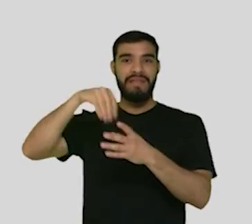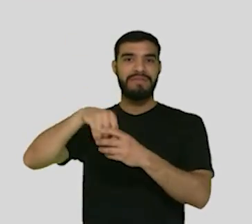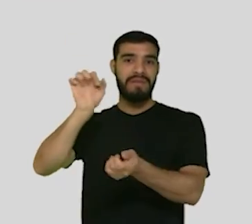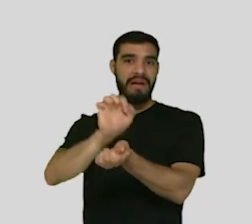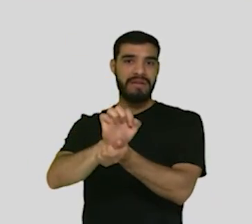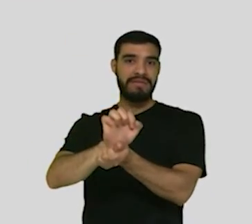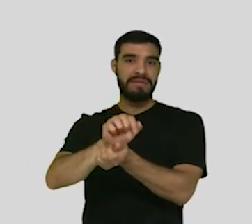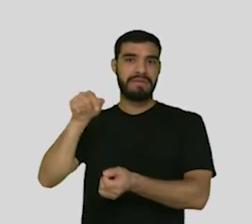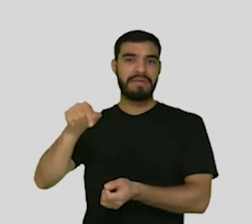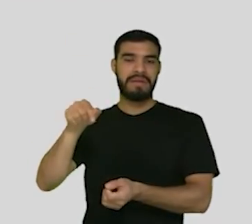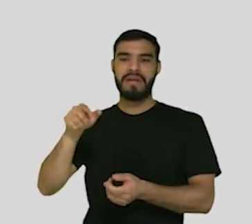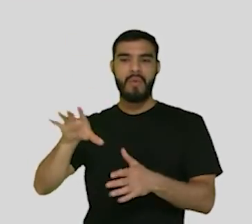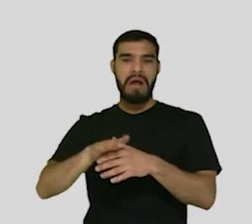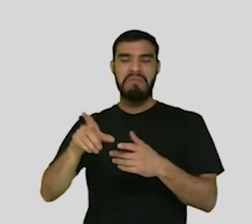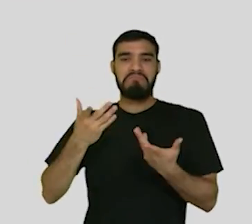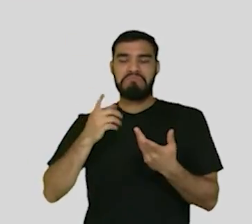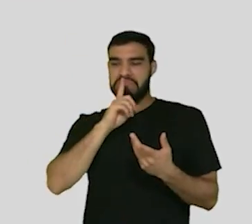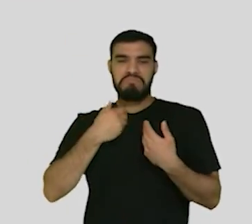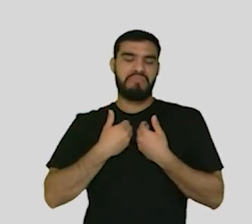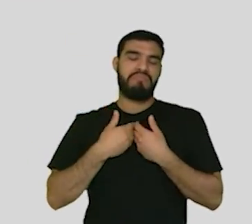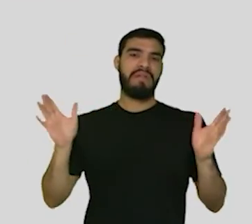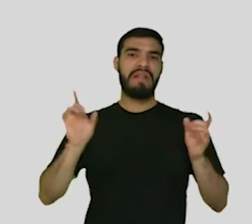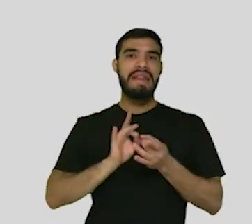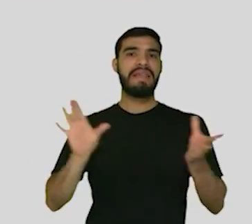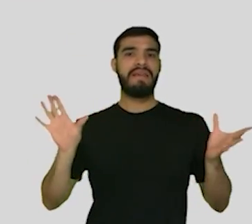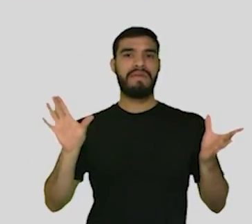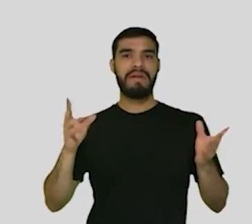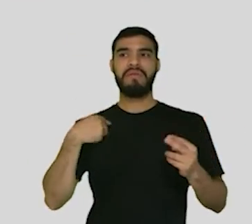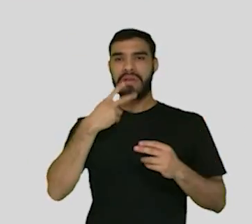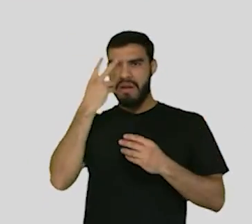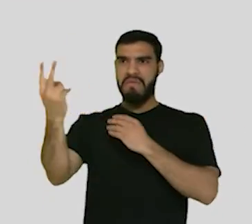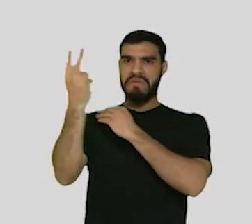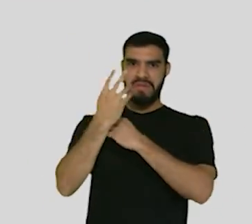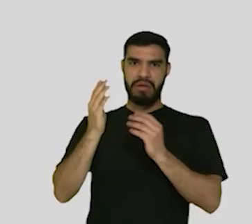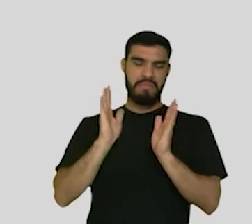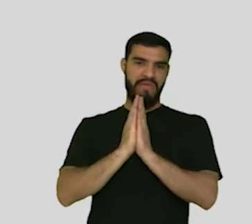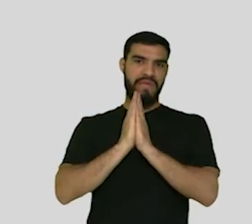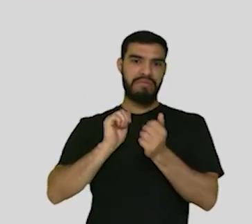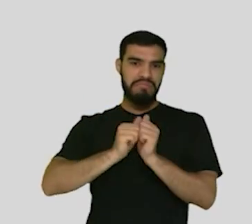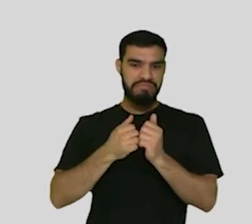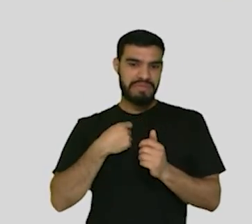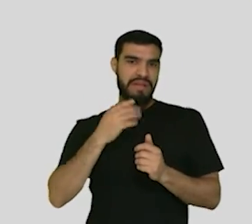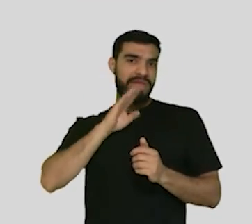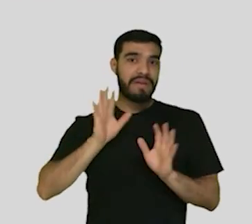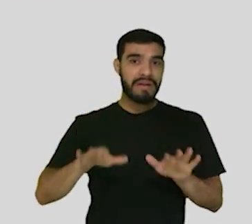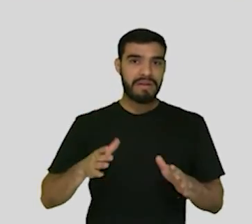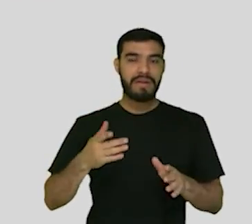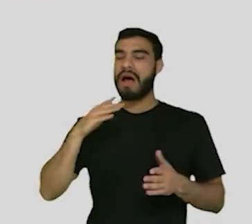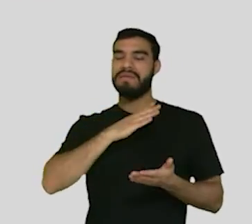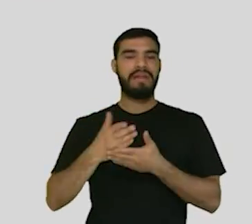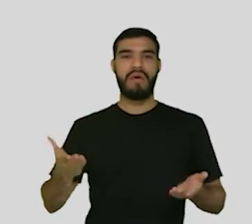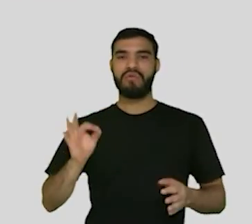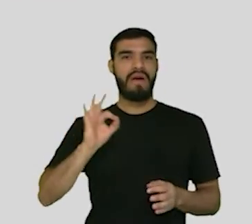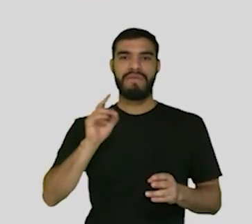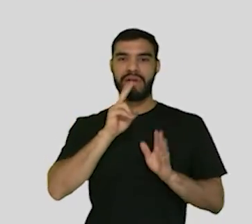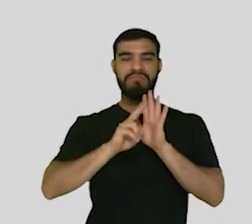Upero Guaré, oye, lesbiana, oye, va a cárcel, pendore, que vean, va a verte verado, perdejan, oye, oye, oye, cuauca, jacuera. Jacuera y